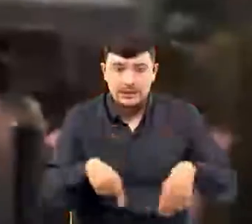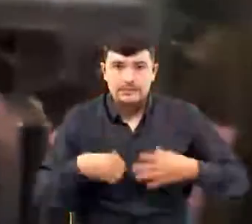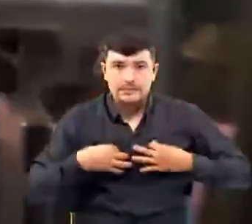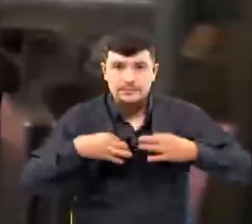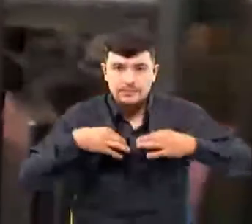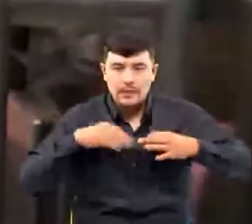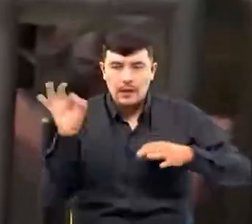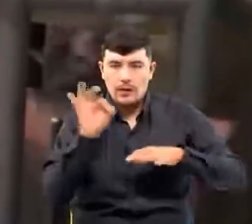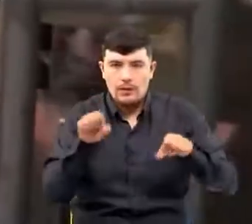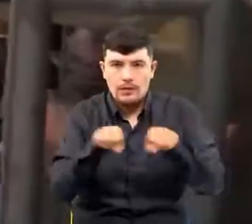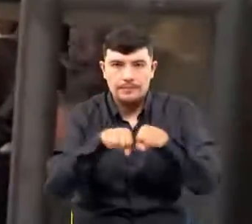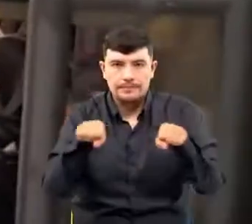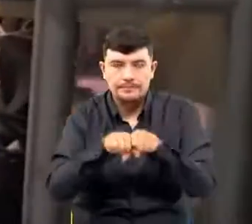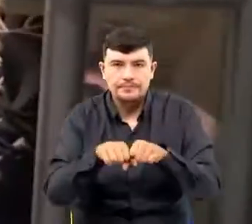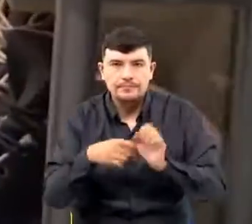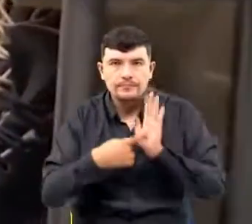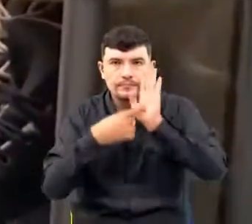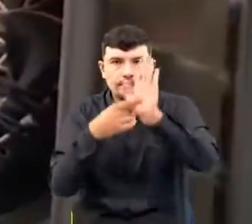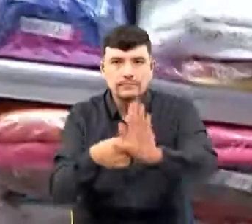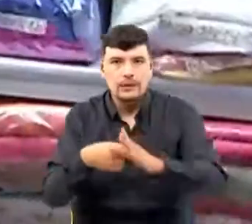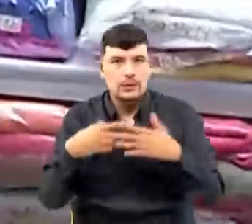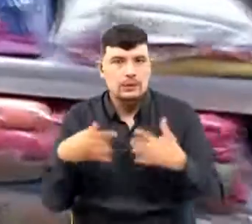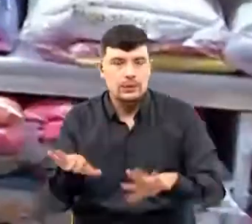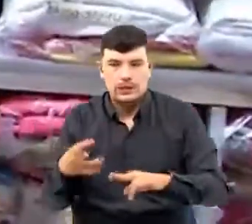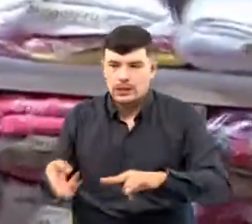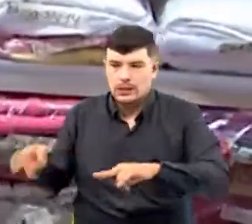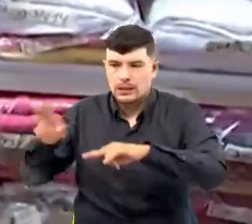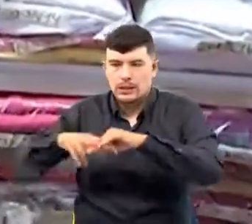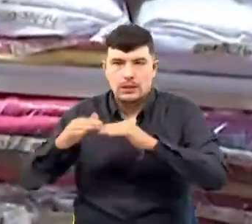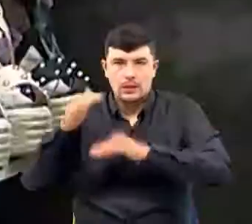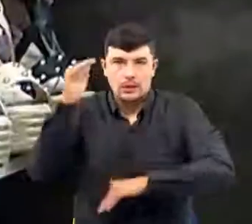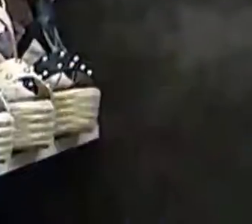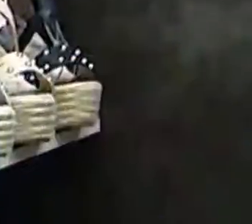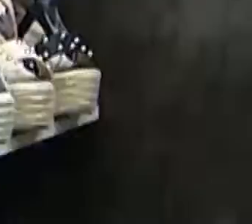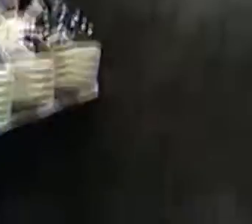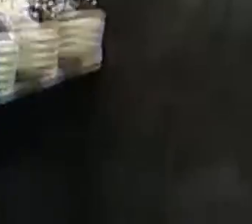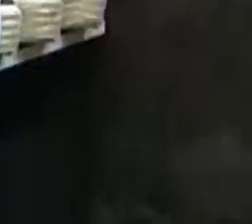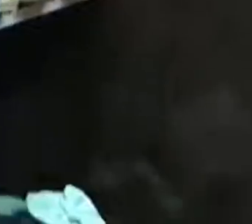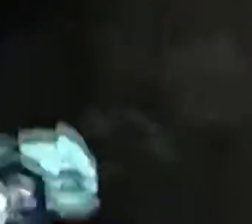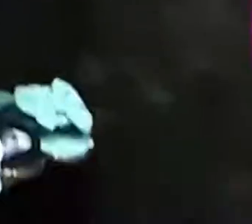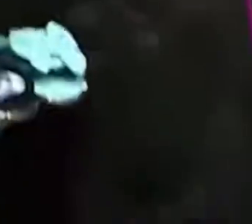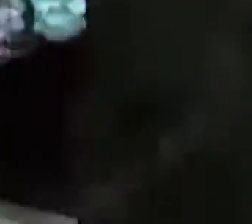el calzado, al presentarse un incremento de 1.66%.